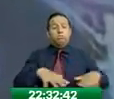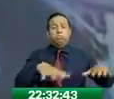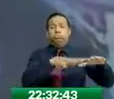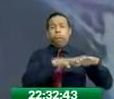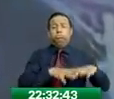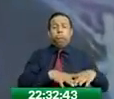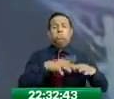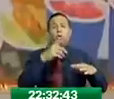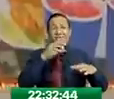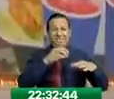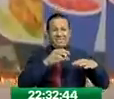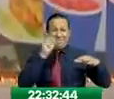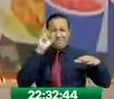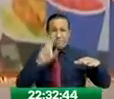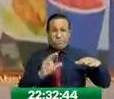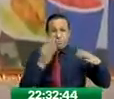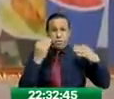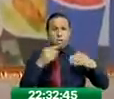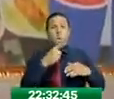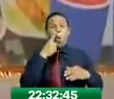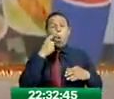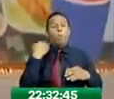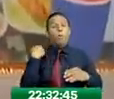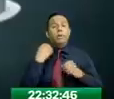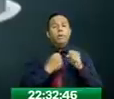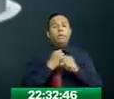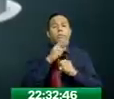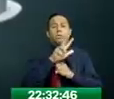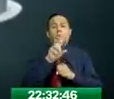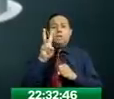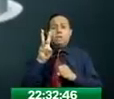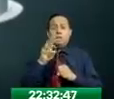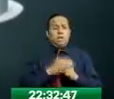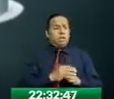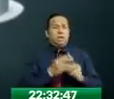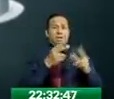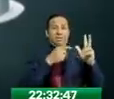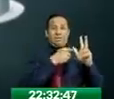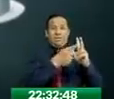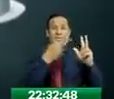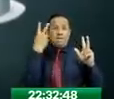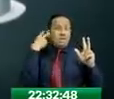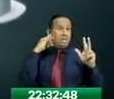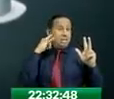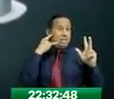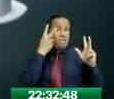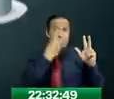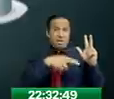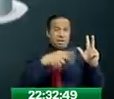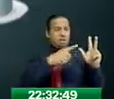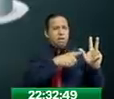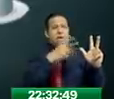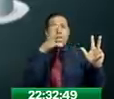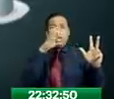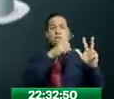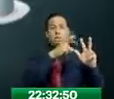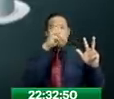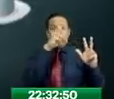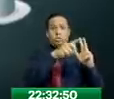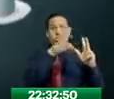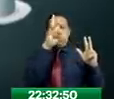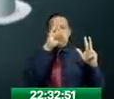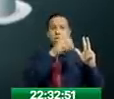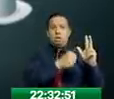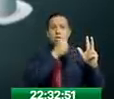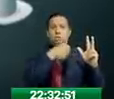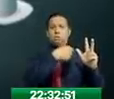de 36 años habría envenenado a sus tres hijas de 15, 12 y 6 años. Luego del trágico